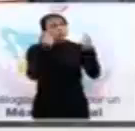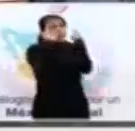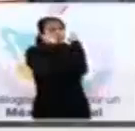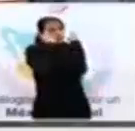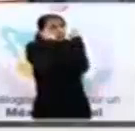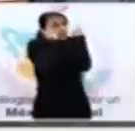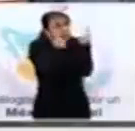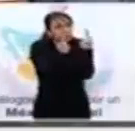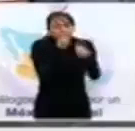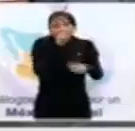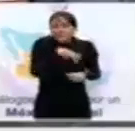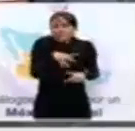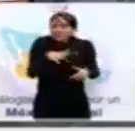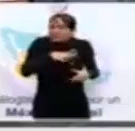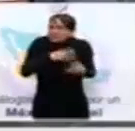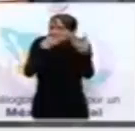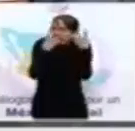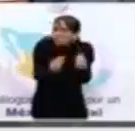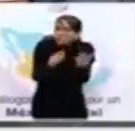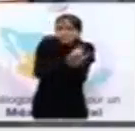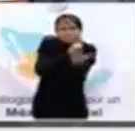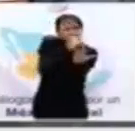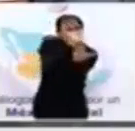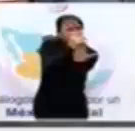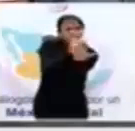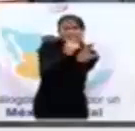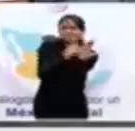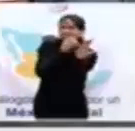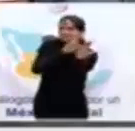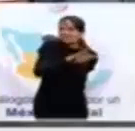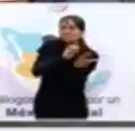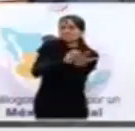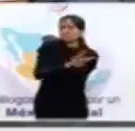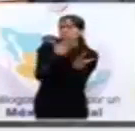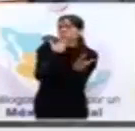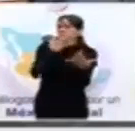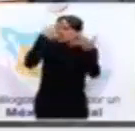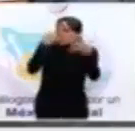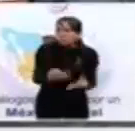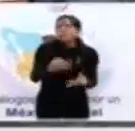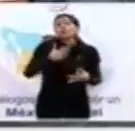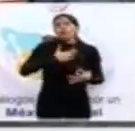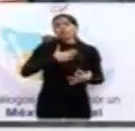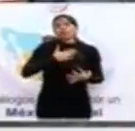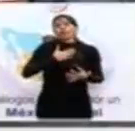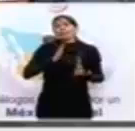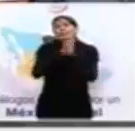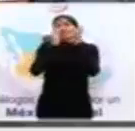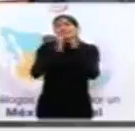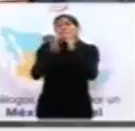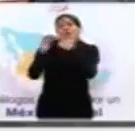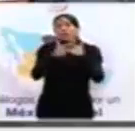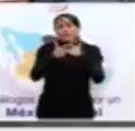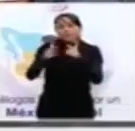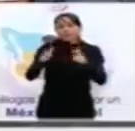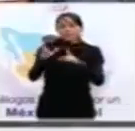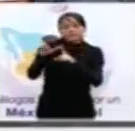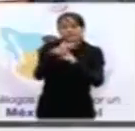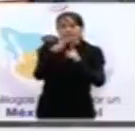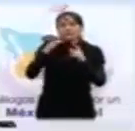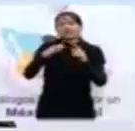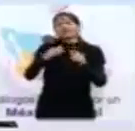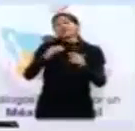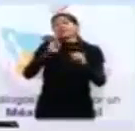que inventarlas. Resulta que, y en mi papel de cooperación internacional, andamos contando qué hacen de un país en